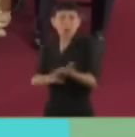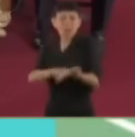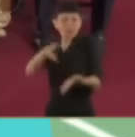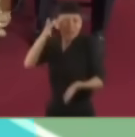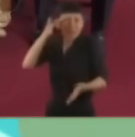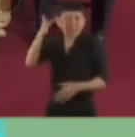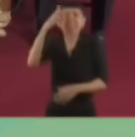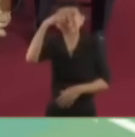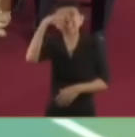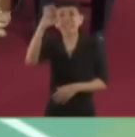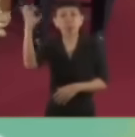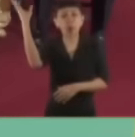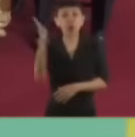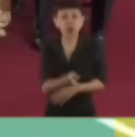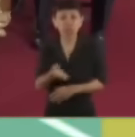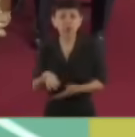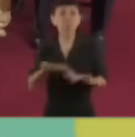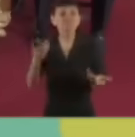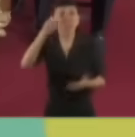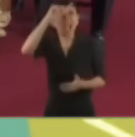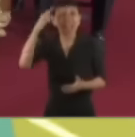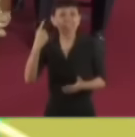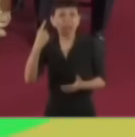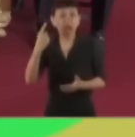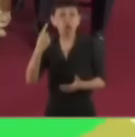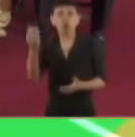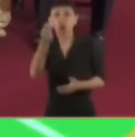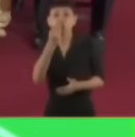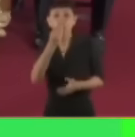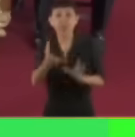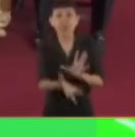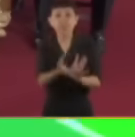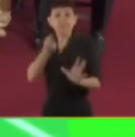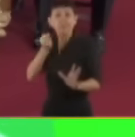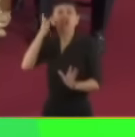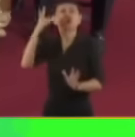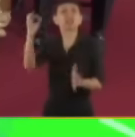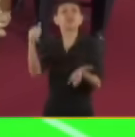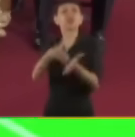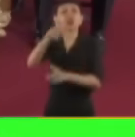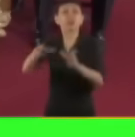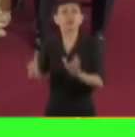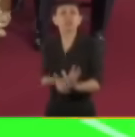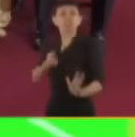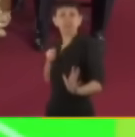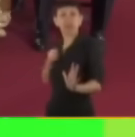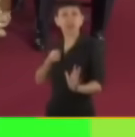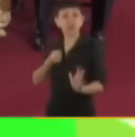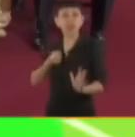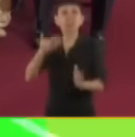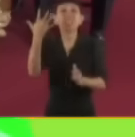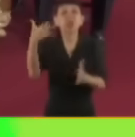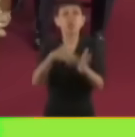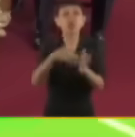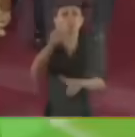receta electrónica, por ejemplo? Sí. ¿Alguien está en desacuerdo la con la eso? Pandemia. ¿Alguien puede explicar, por ejemplo, la pandemia, sí, que se elimine, que se modifique el